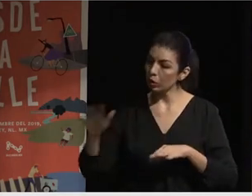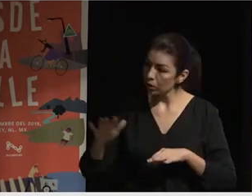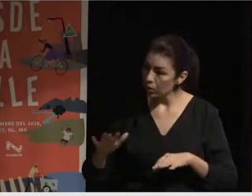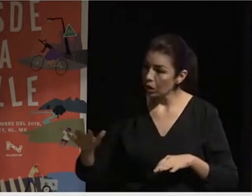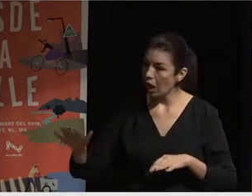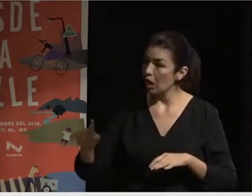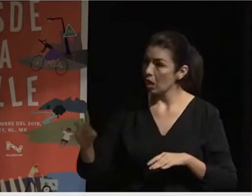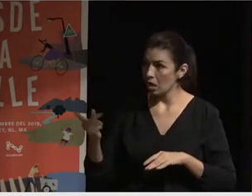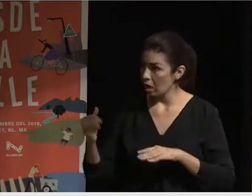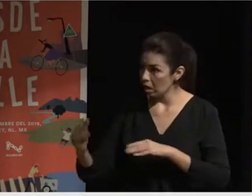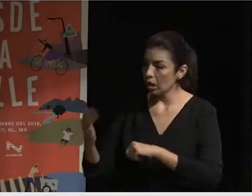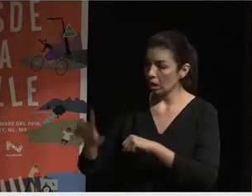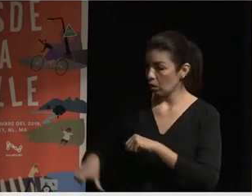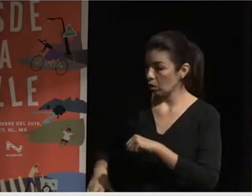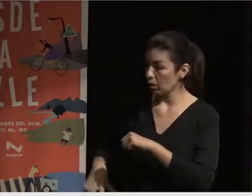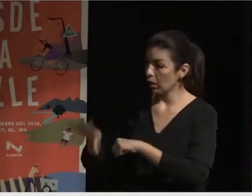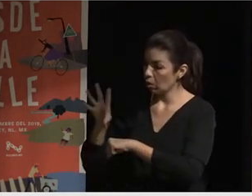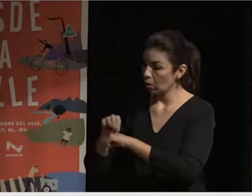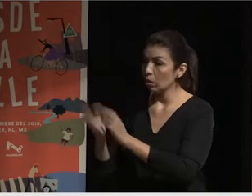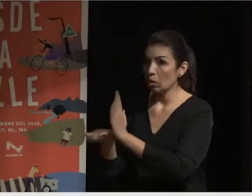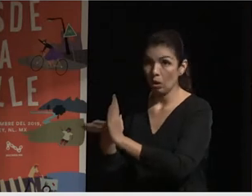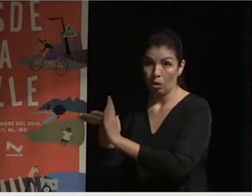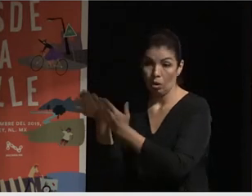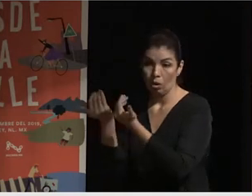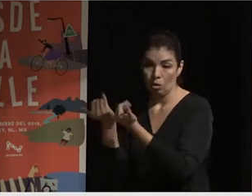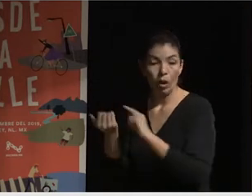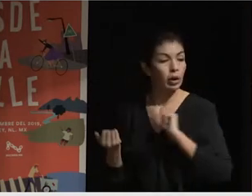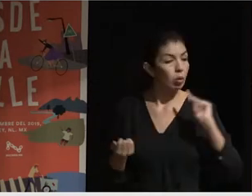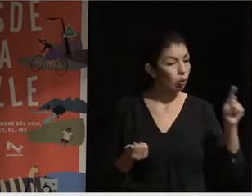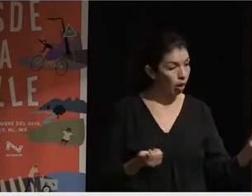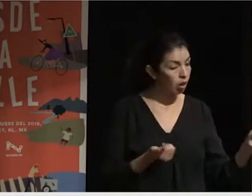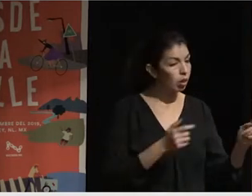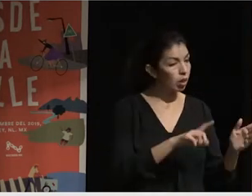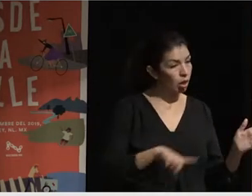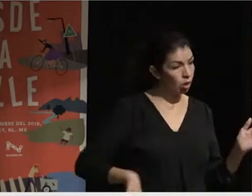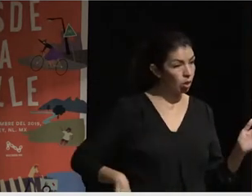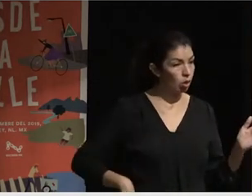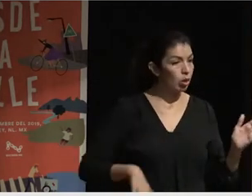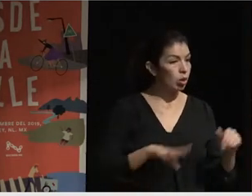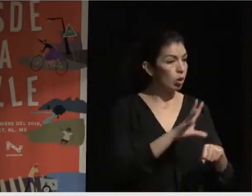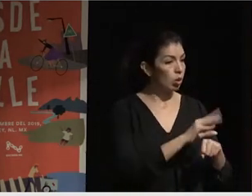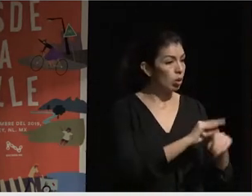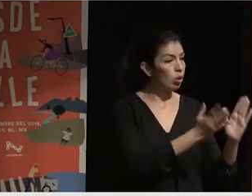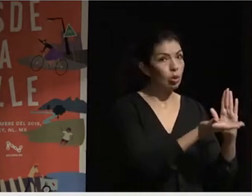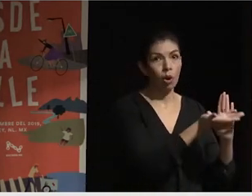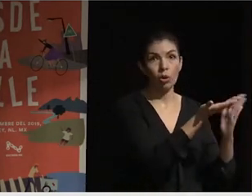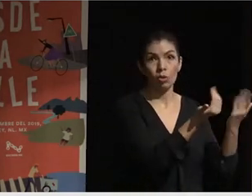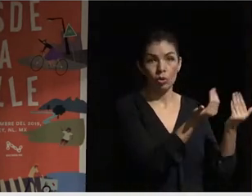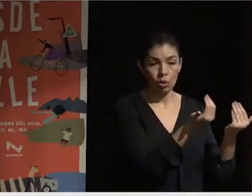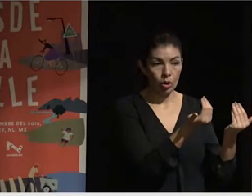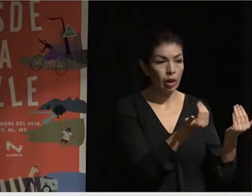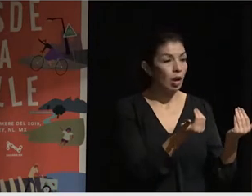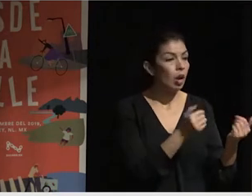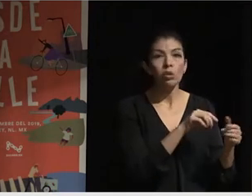¿Por qué? Porque hoy en día no están ubicados, no hay una geolocalización de los mismos y es importante comenzar a escuchar las historias, pero sobre todo